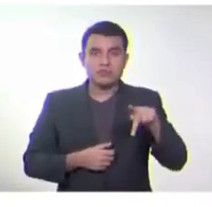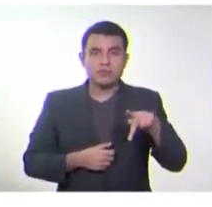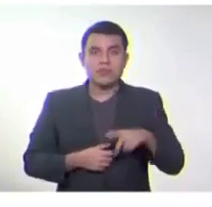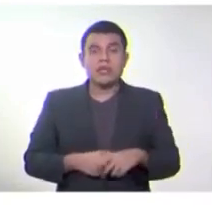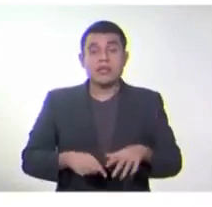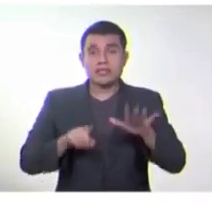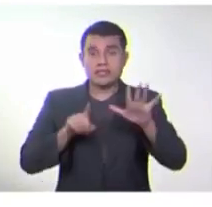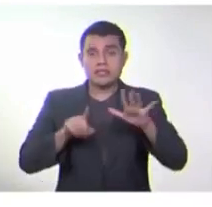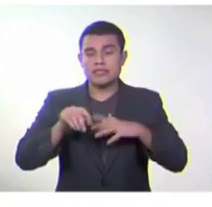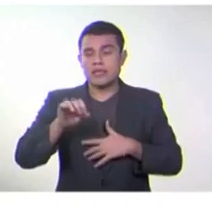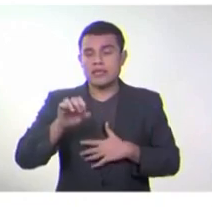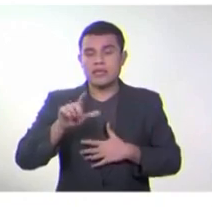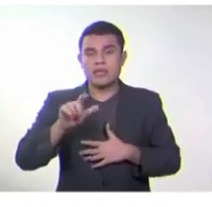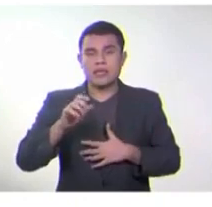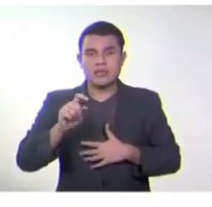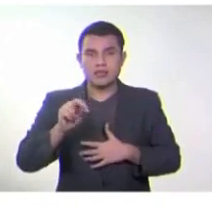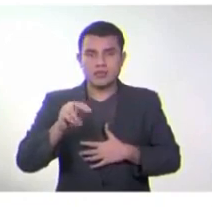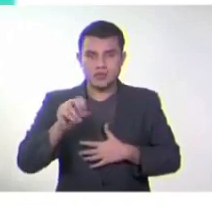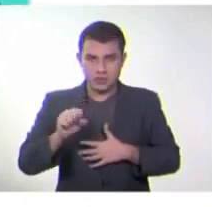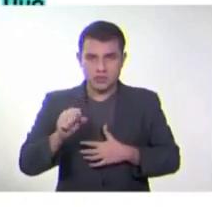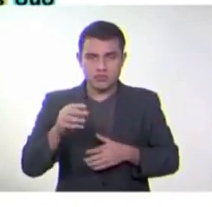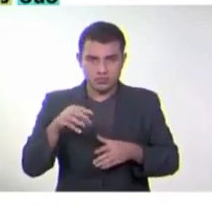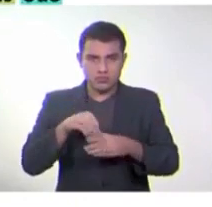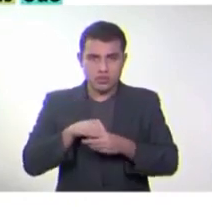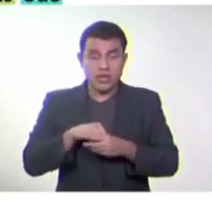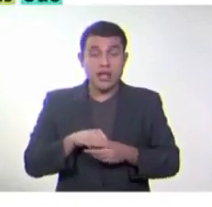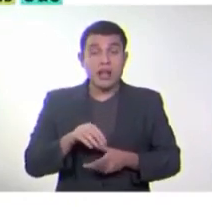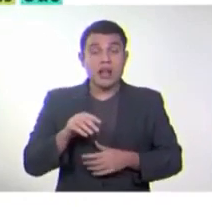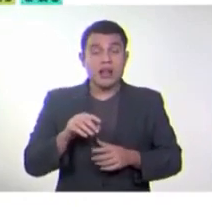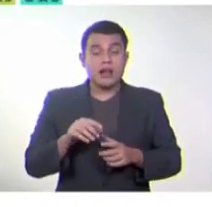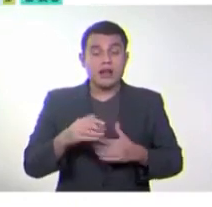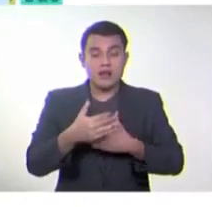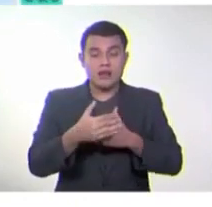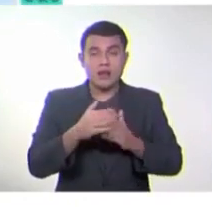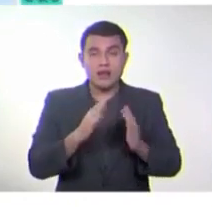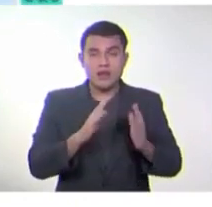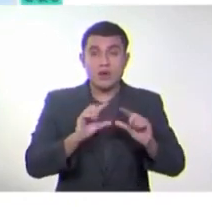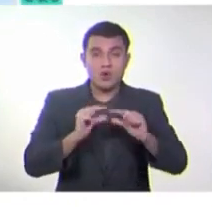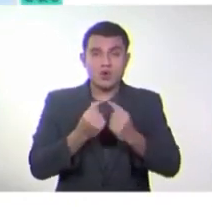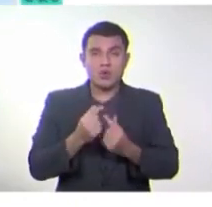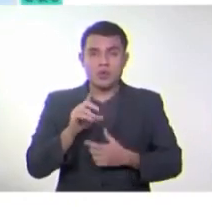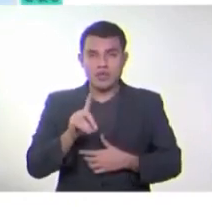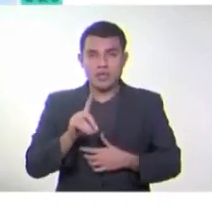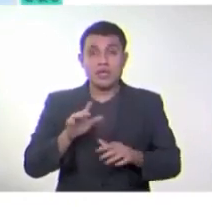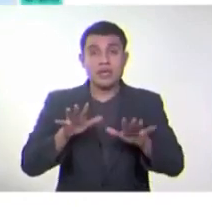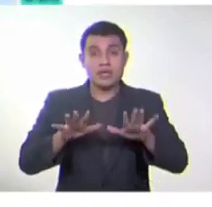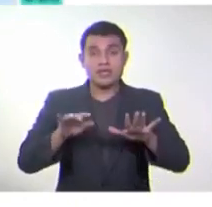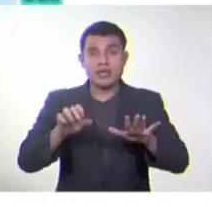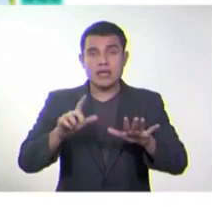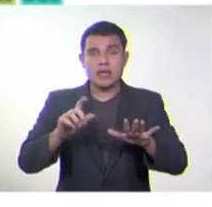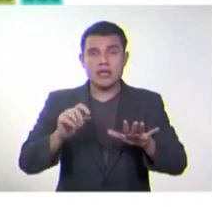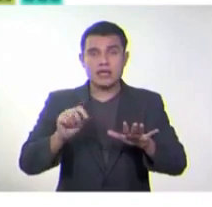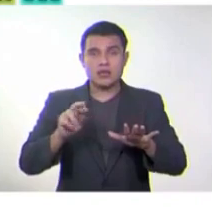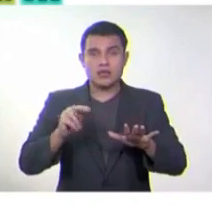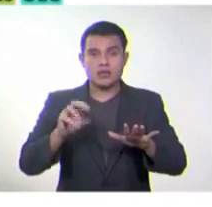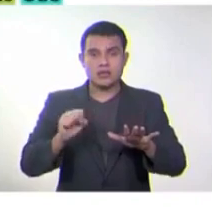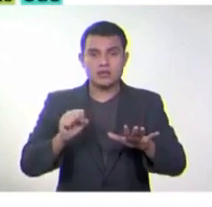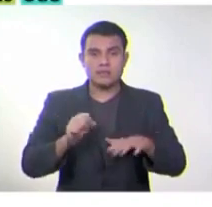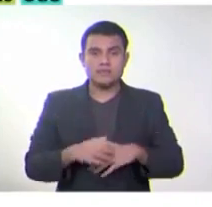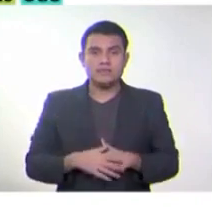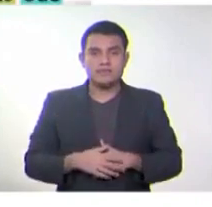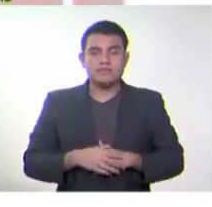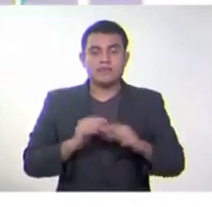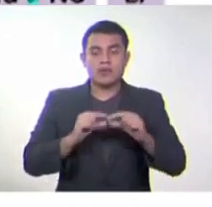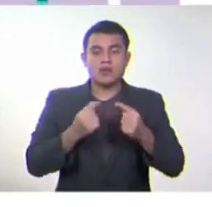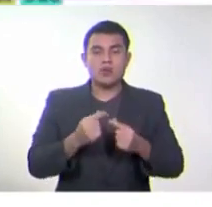6 electrones. El bloque D, con capacidad de 10 electrones. Y el bloque